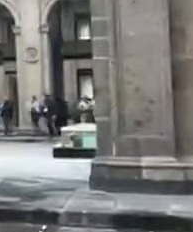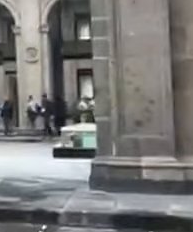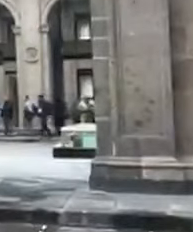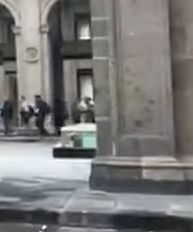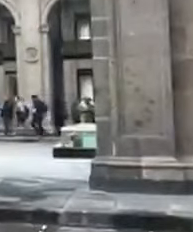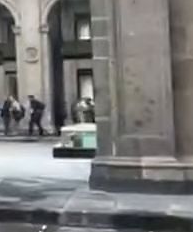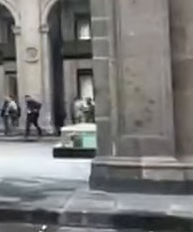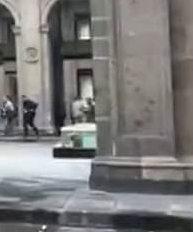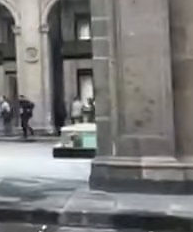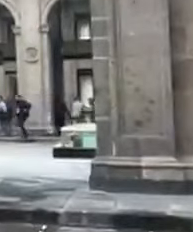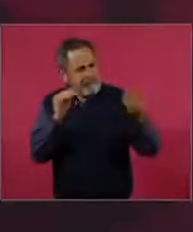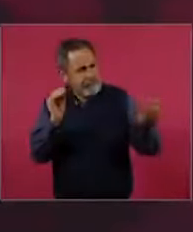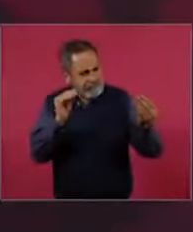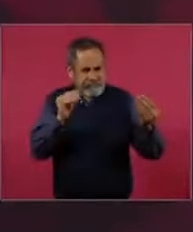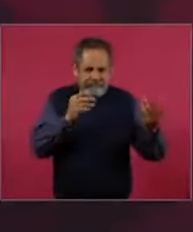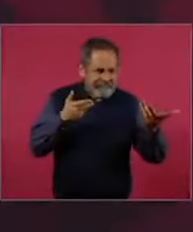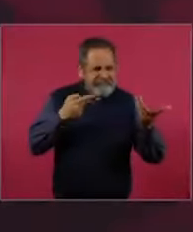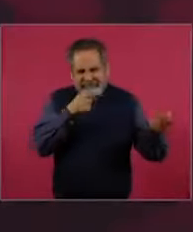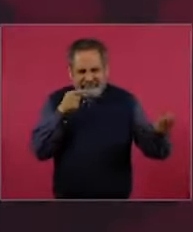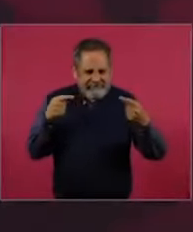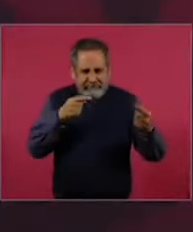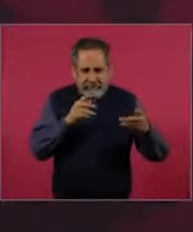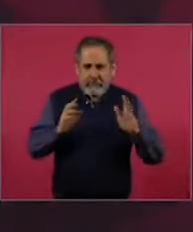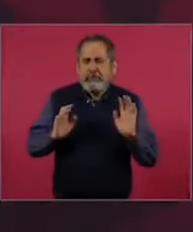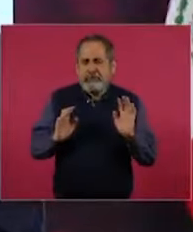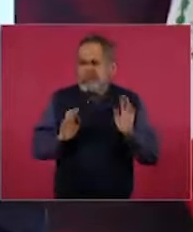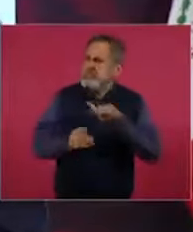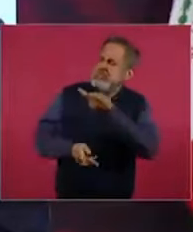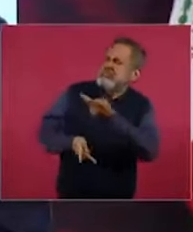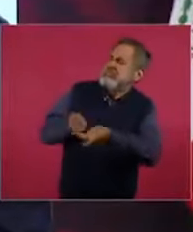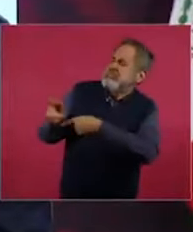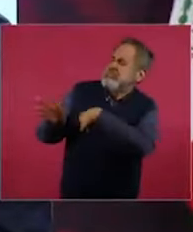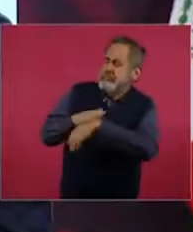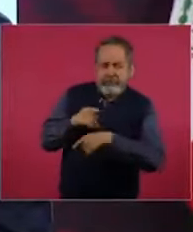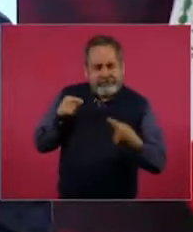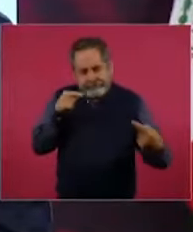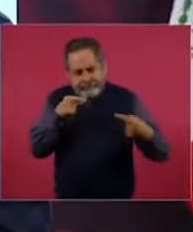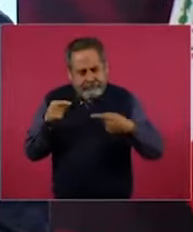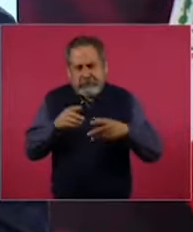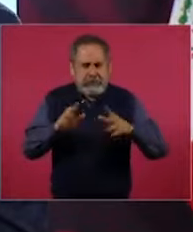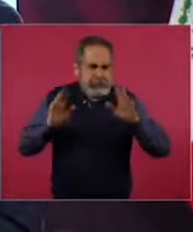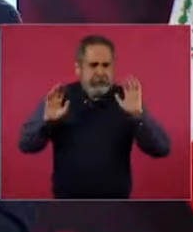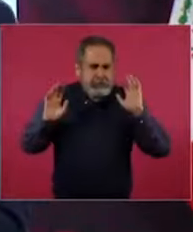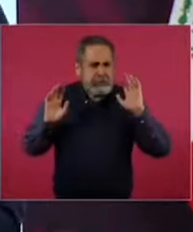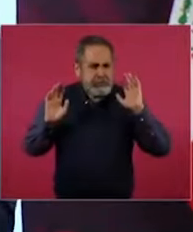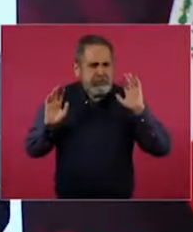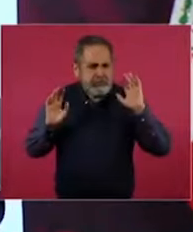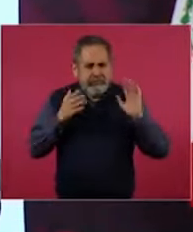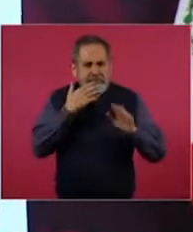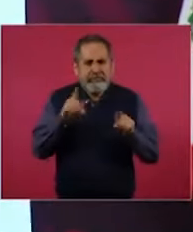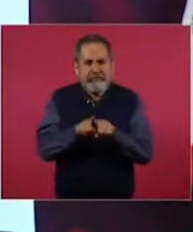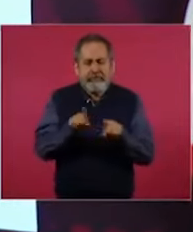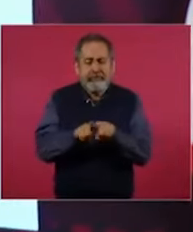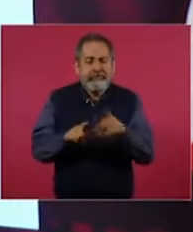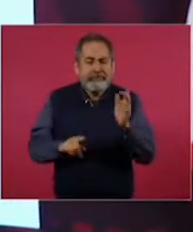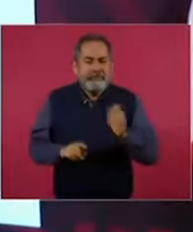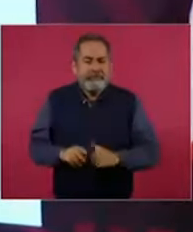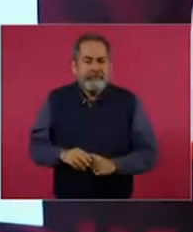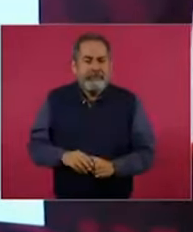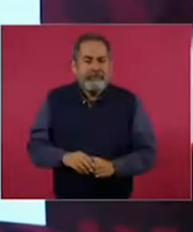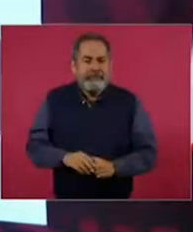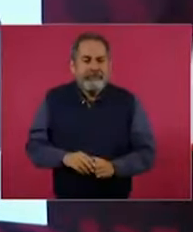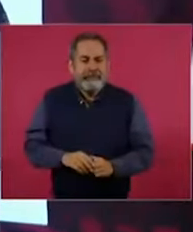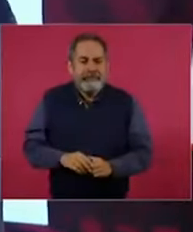otra por parte de la secretaría de gobernación la conferencia matutina del día de hoy Inicia con la sección de Quiénes